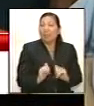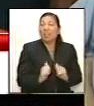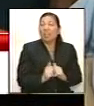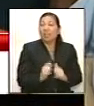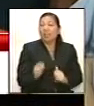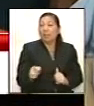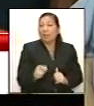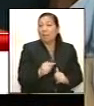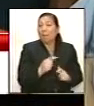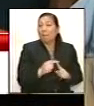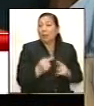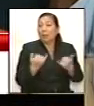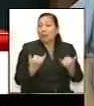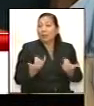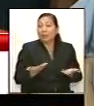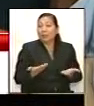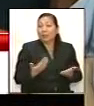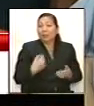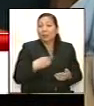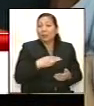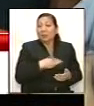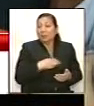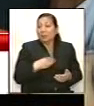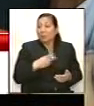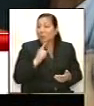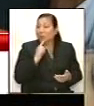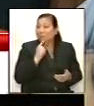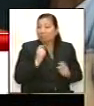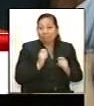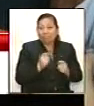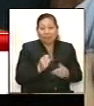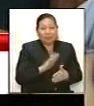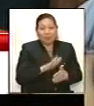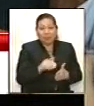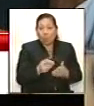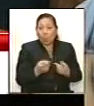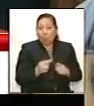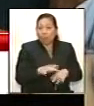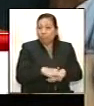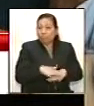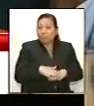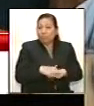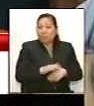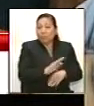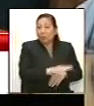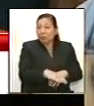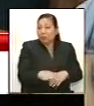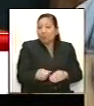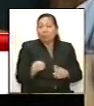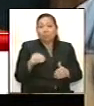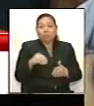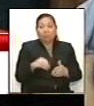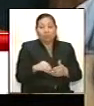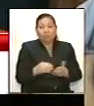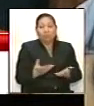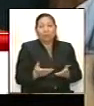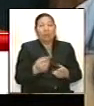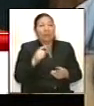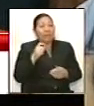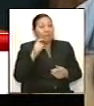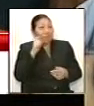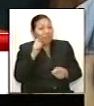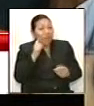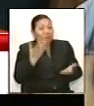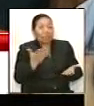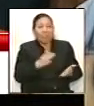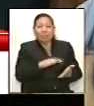ellos. Pero si ahora en ese caso la licenciada dice que no es la Divindad solamente cuando se trata en temas infantiles, propuestas, ¿no? Pornografía infantil o